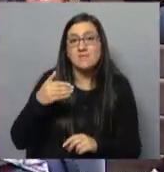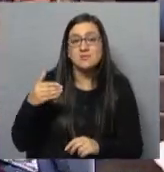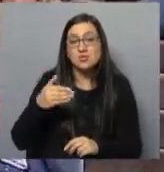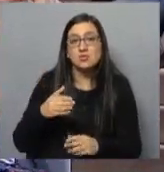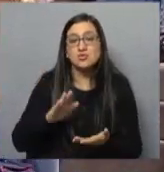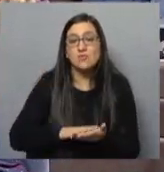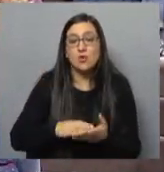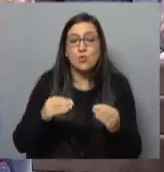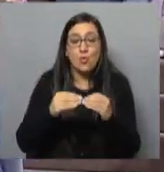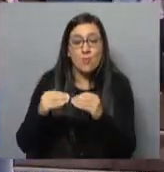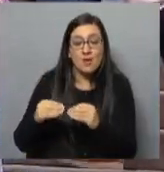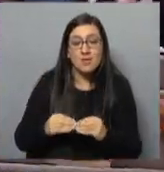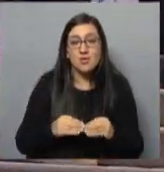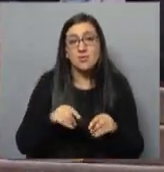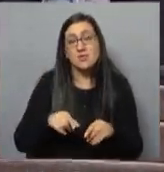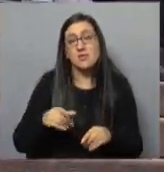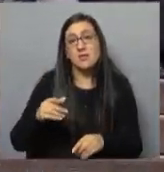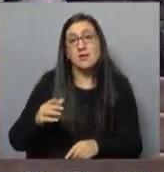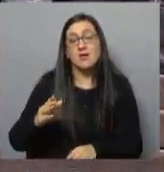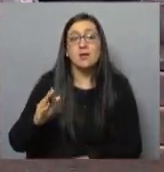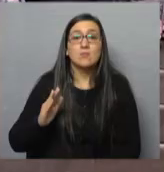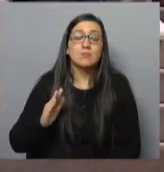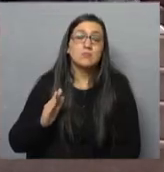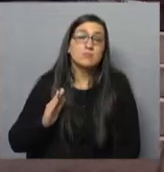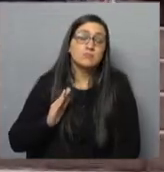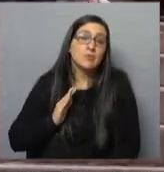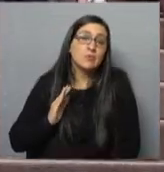los compañeros de esta chiquilina que se suicidó?